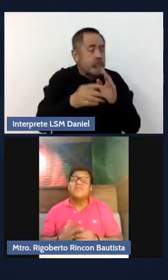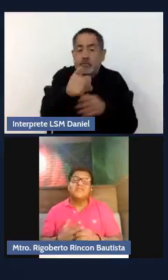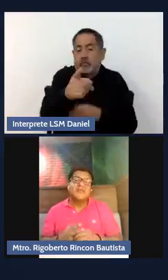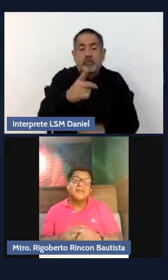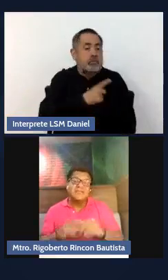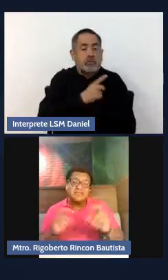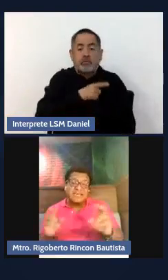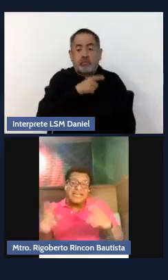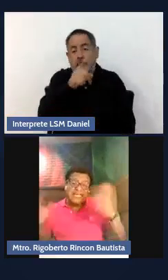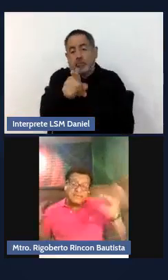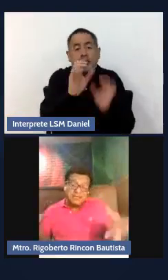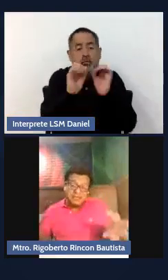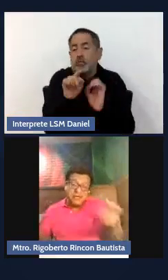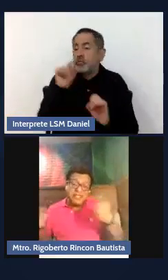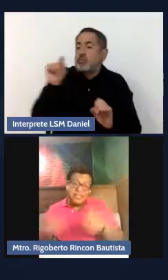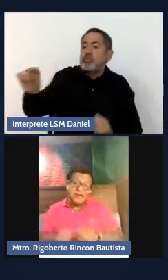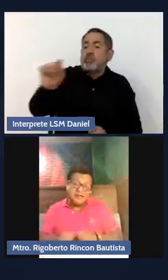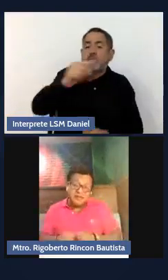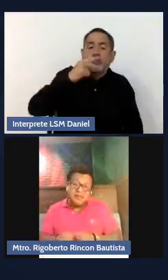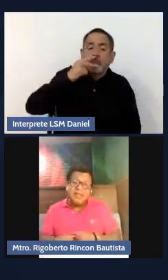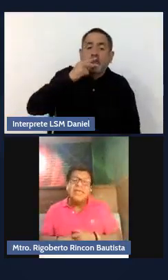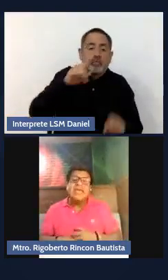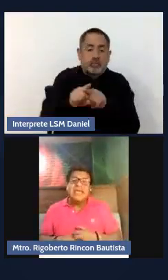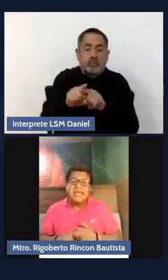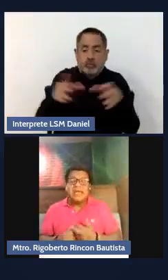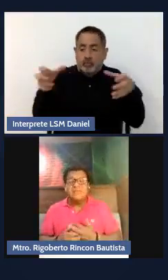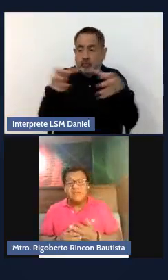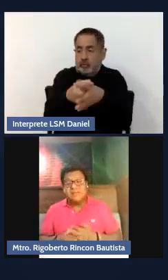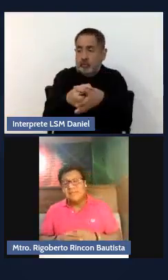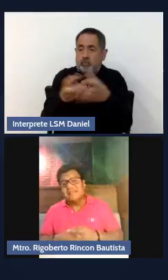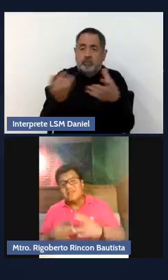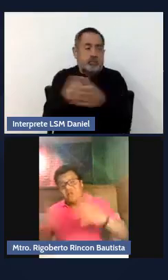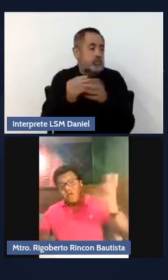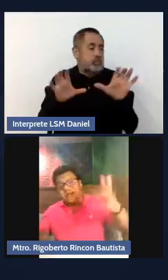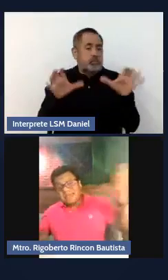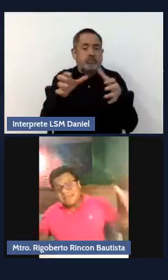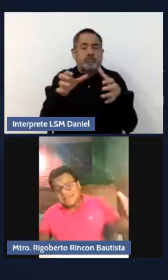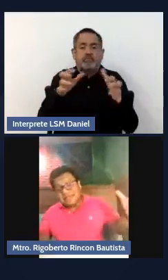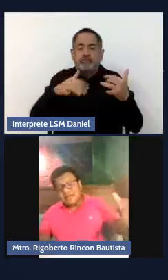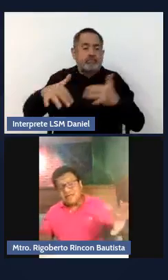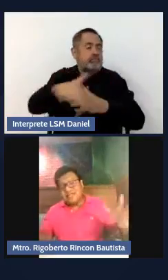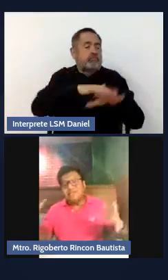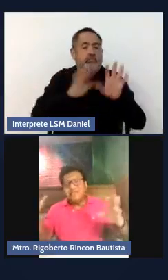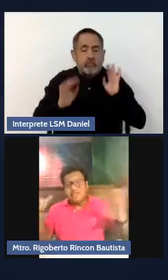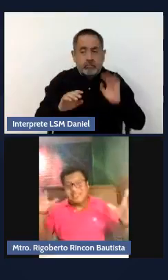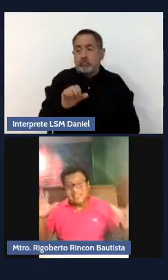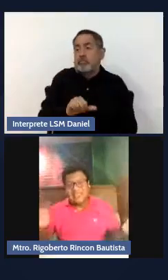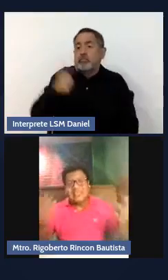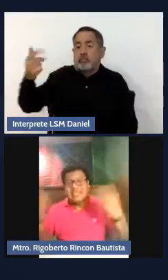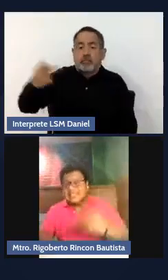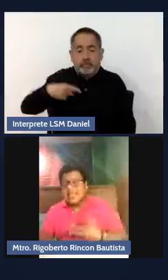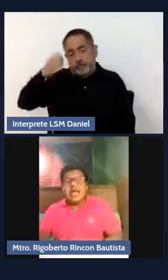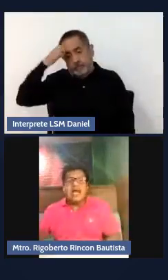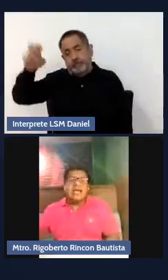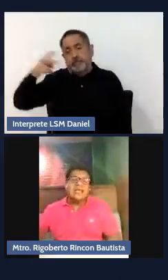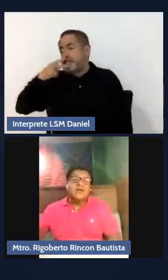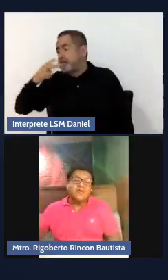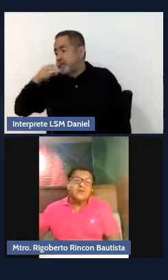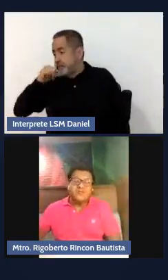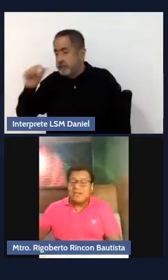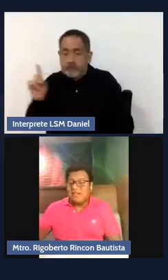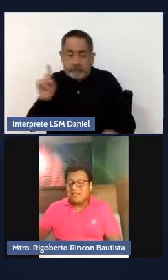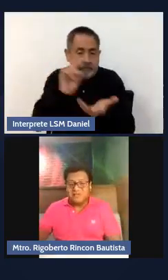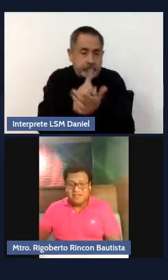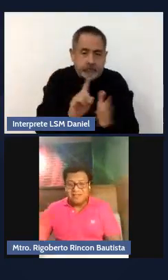estén las personas que consumen y que completamente no existan otras personas externas que no consumen dicha